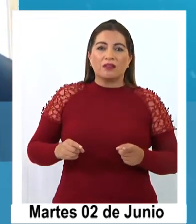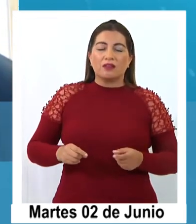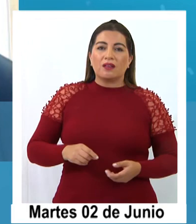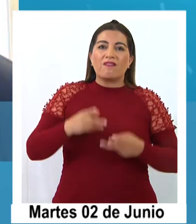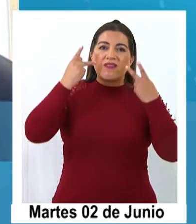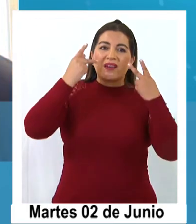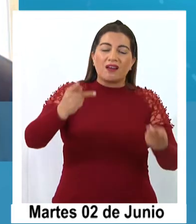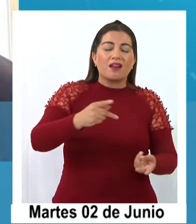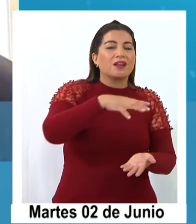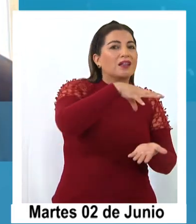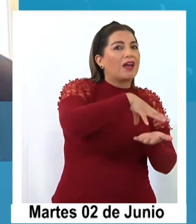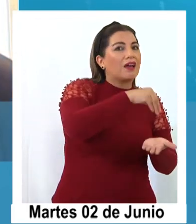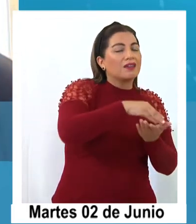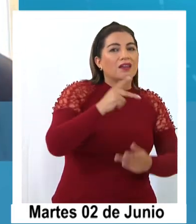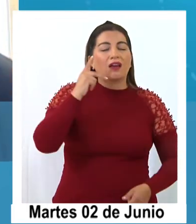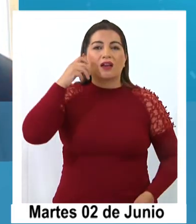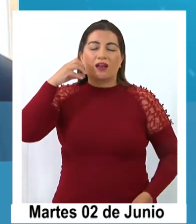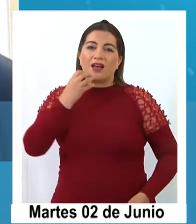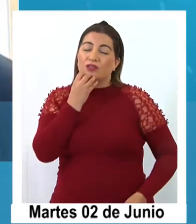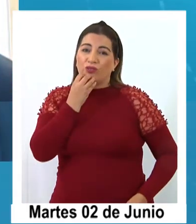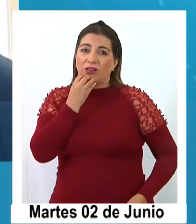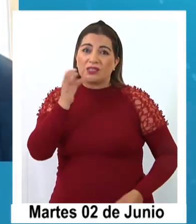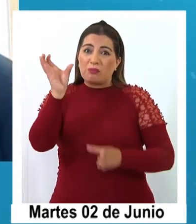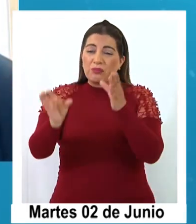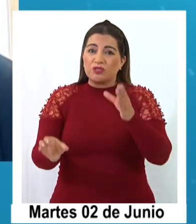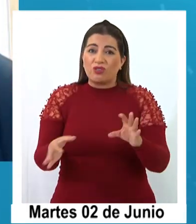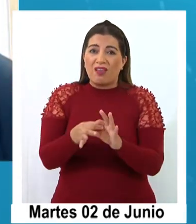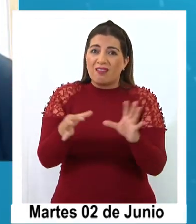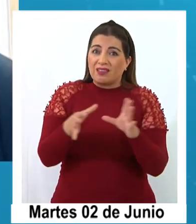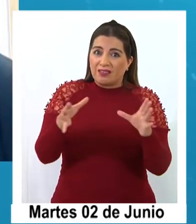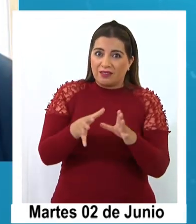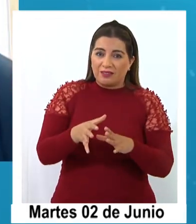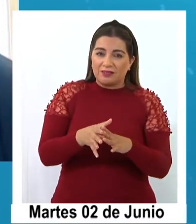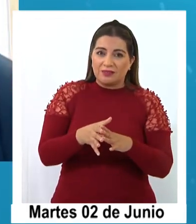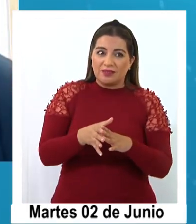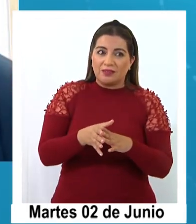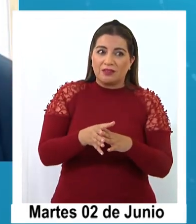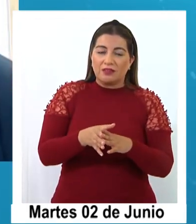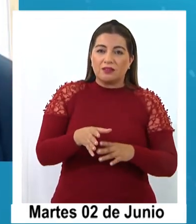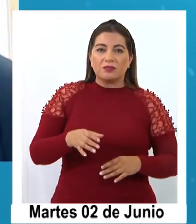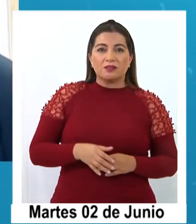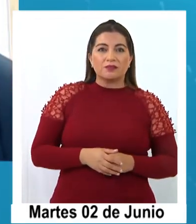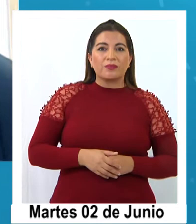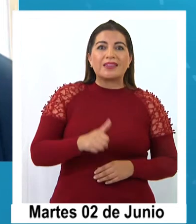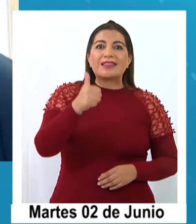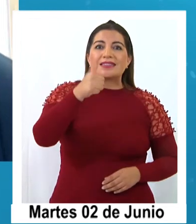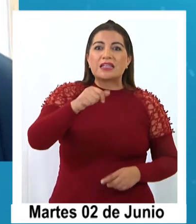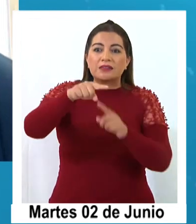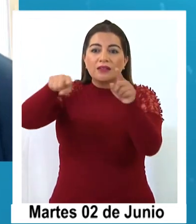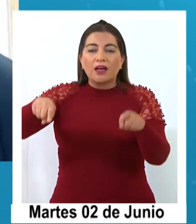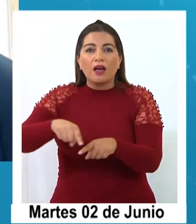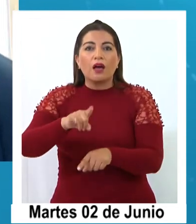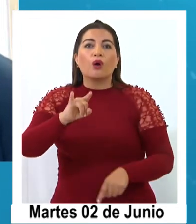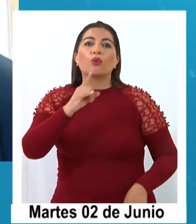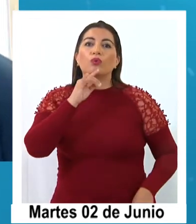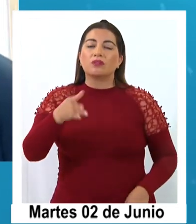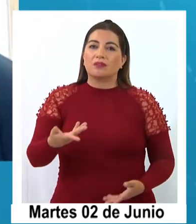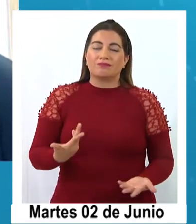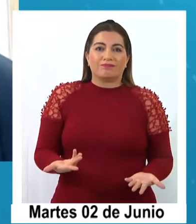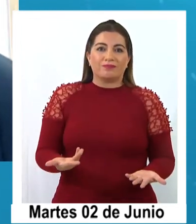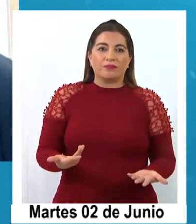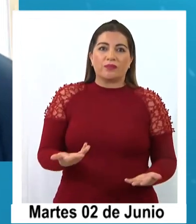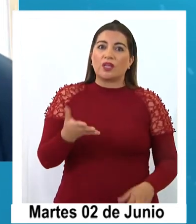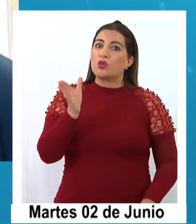hacia Arica, Antofagasta, hacia otras regiones de pacientes graves, porque, como digo, se está abriendo la sexta UTI y ya no hay personal